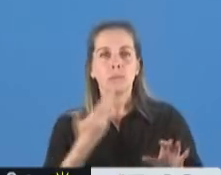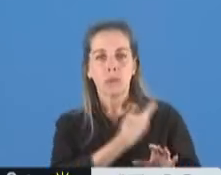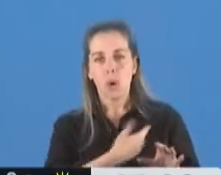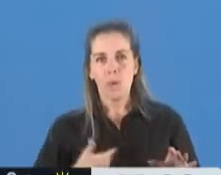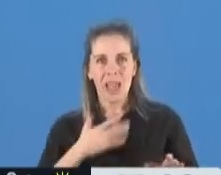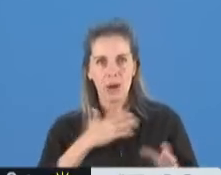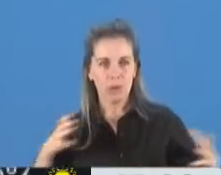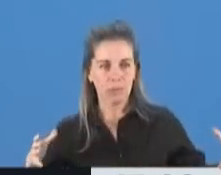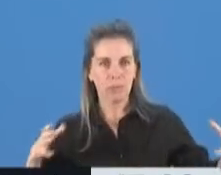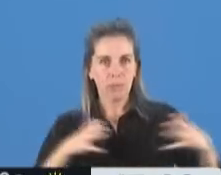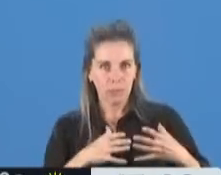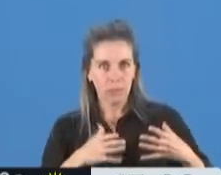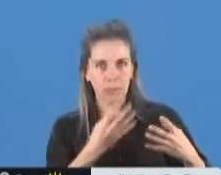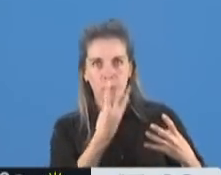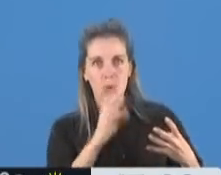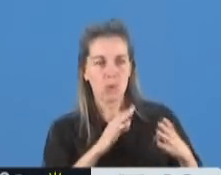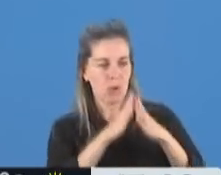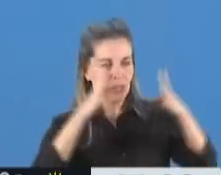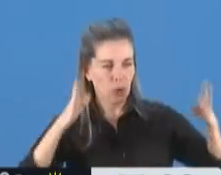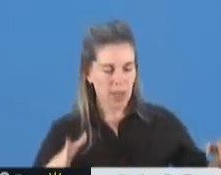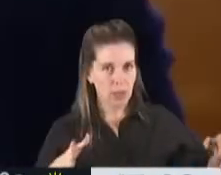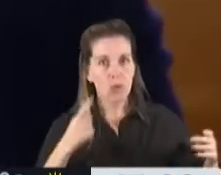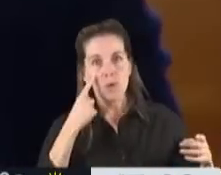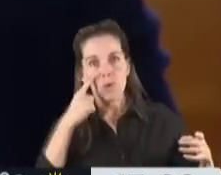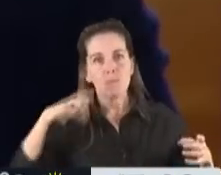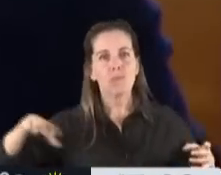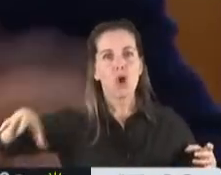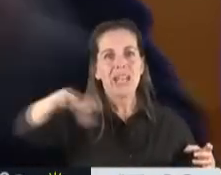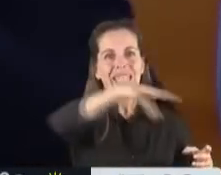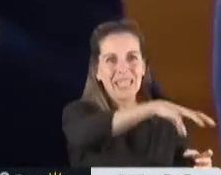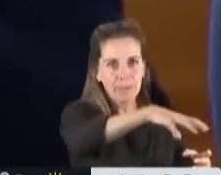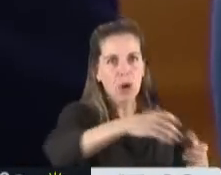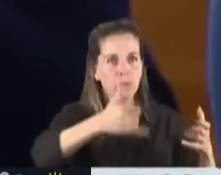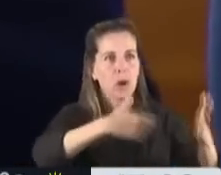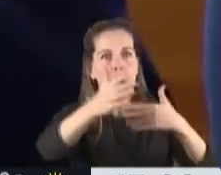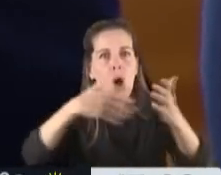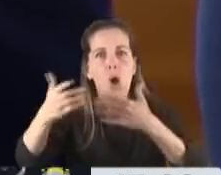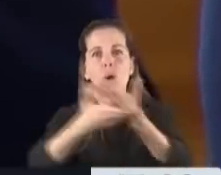hubo un municipio en la Argentina que no haya recibido obra pública del gobierno nacional.